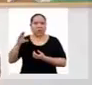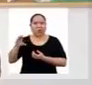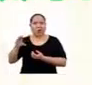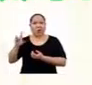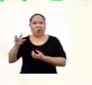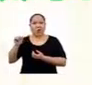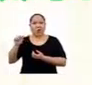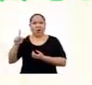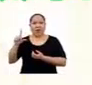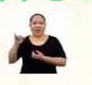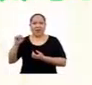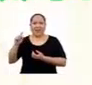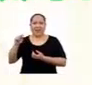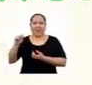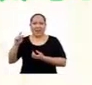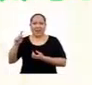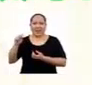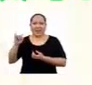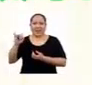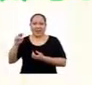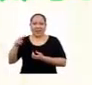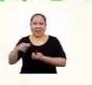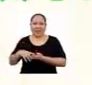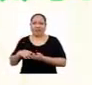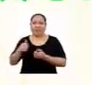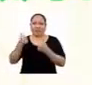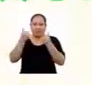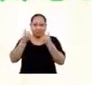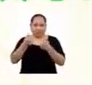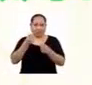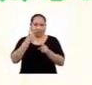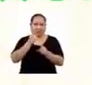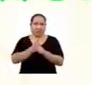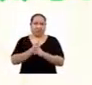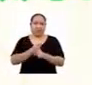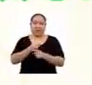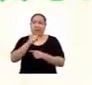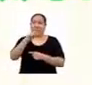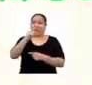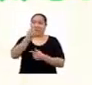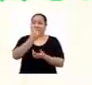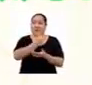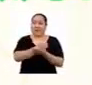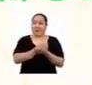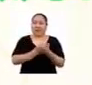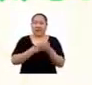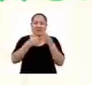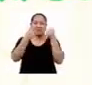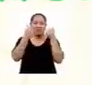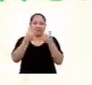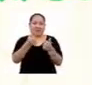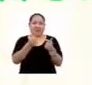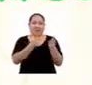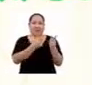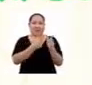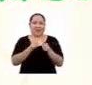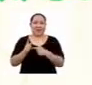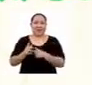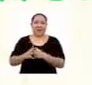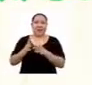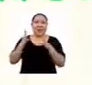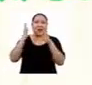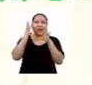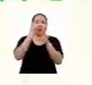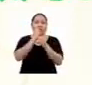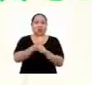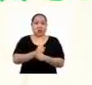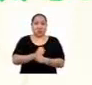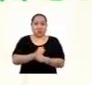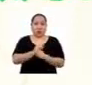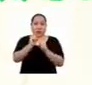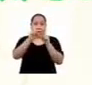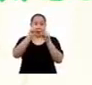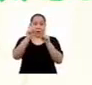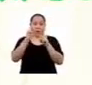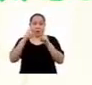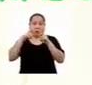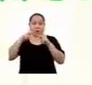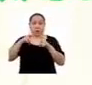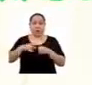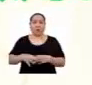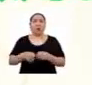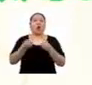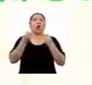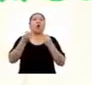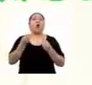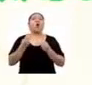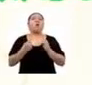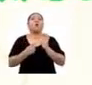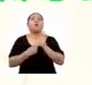bien. Entonces, el paso 1 está listo. En resumen, la pregunta de estudio es: